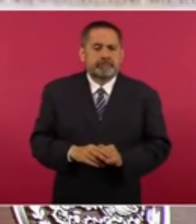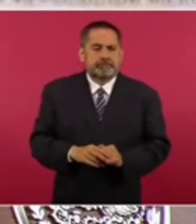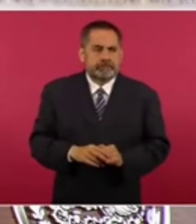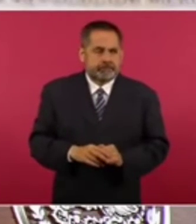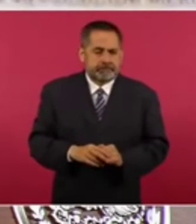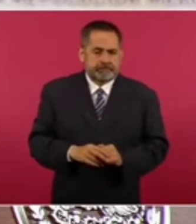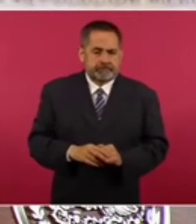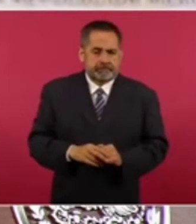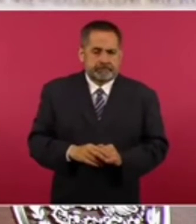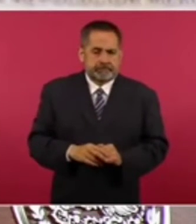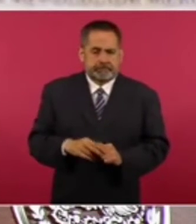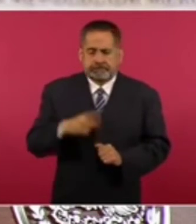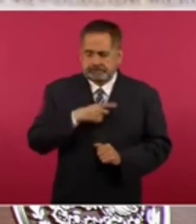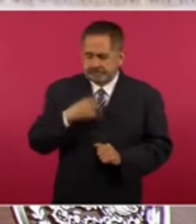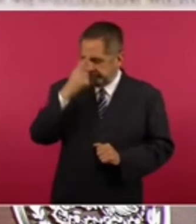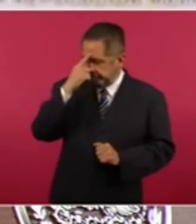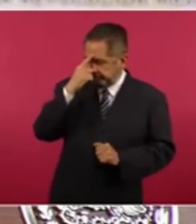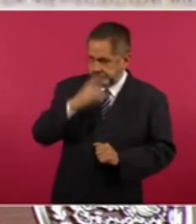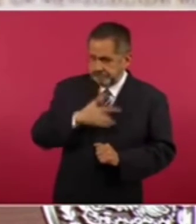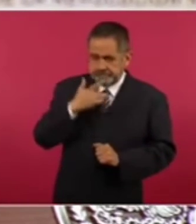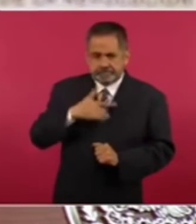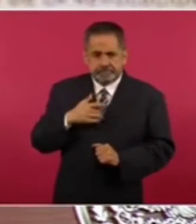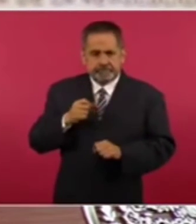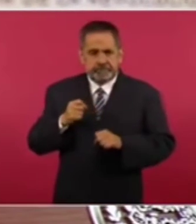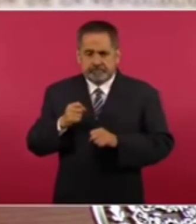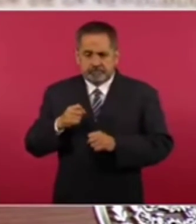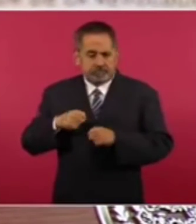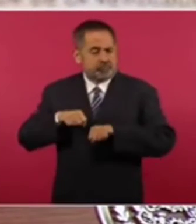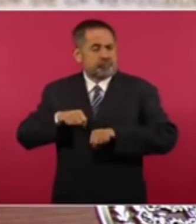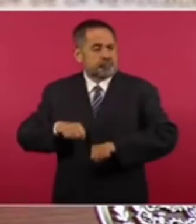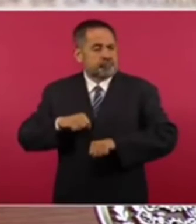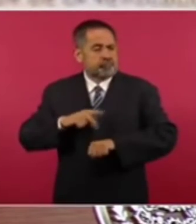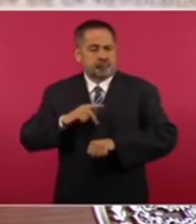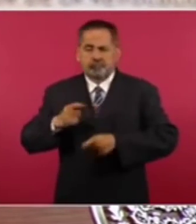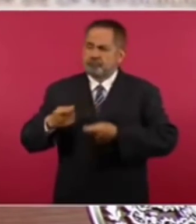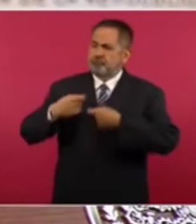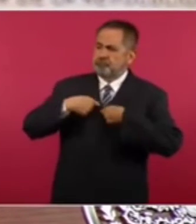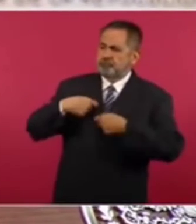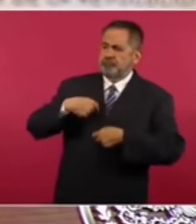porque tenemos la convicción de que el poder es humildad,